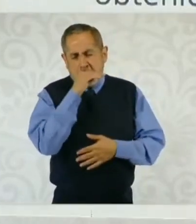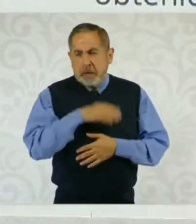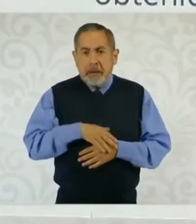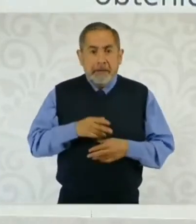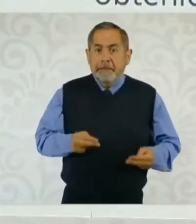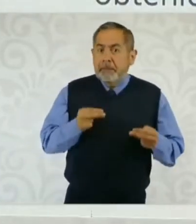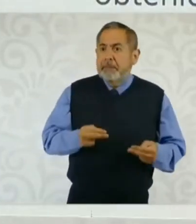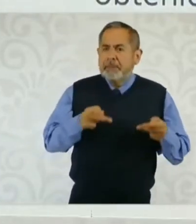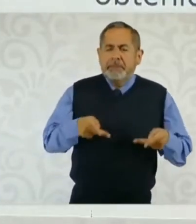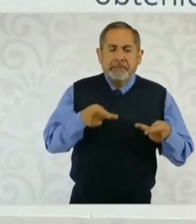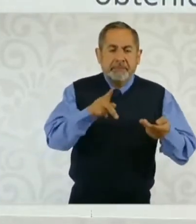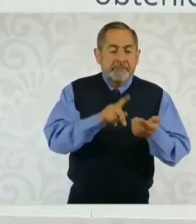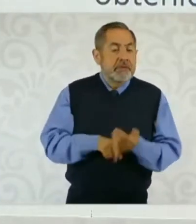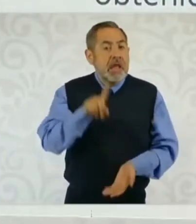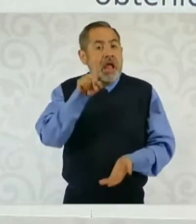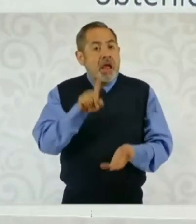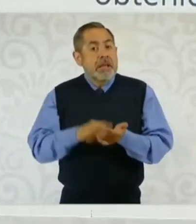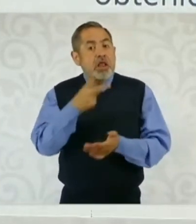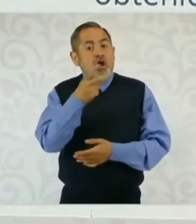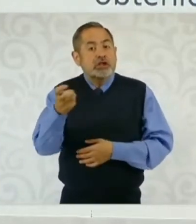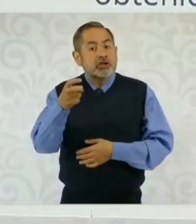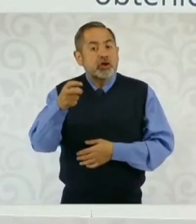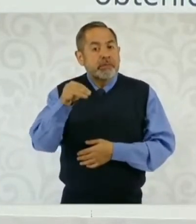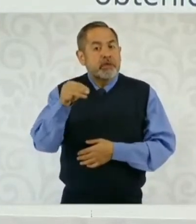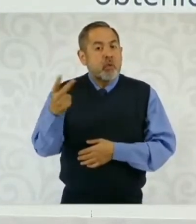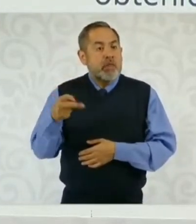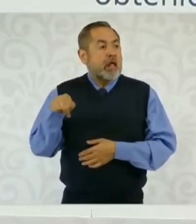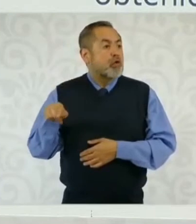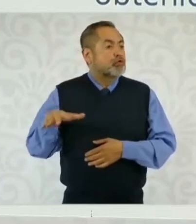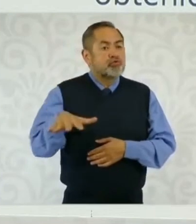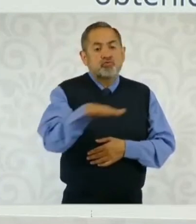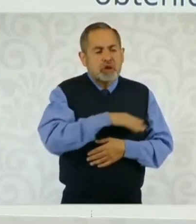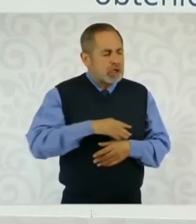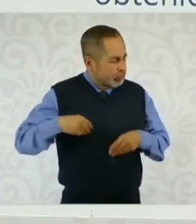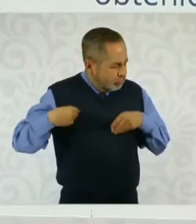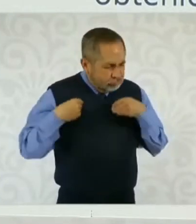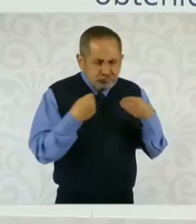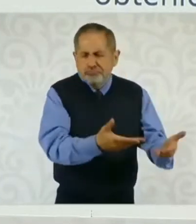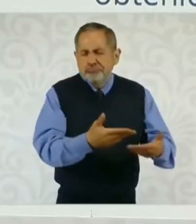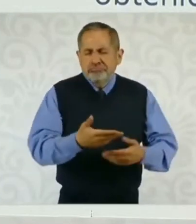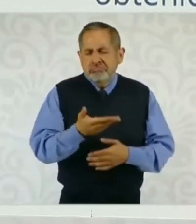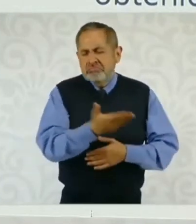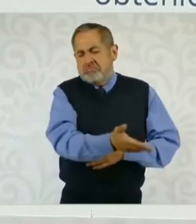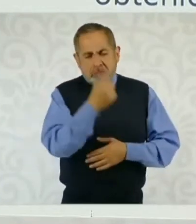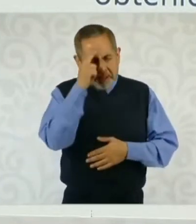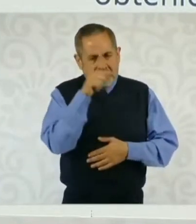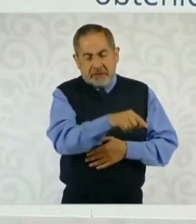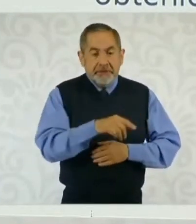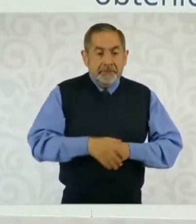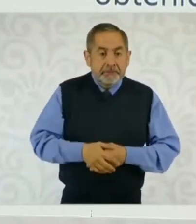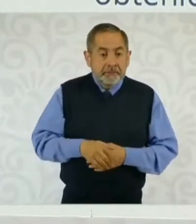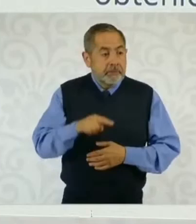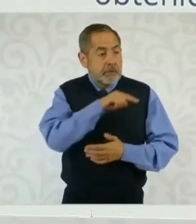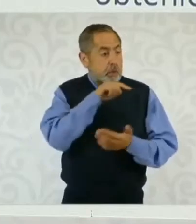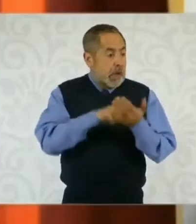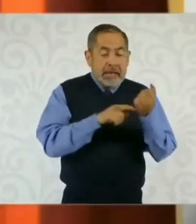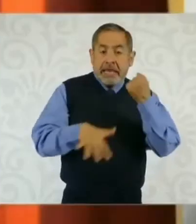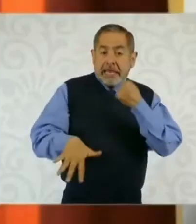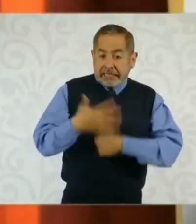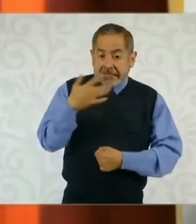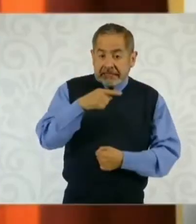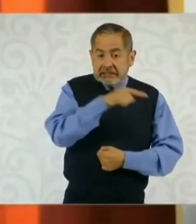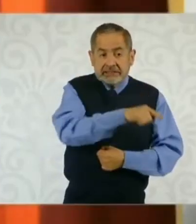de 1.200 metros cuadrados y de esos 27 espacios, 15